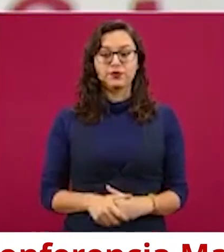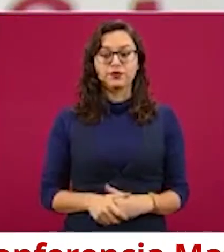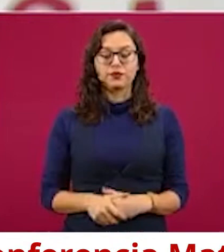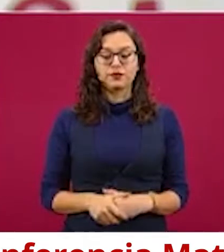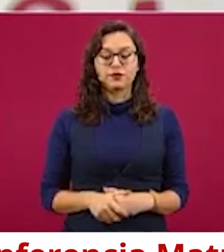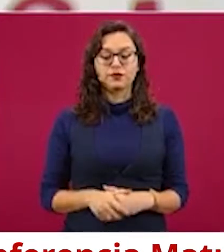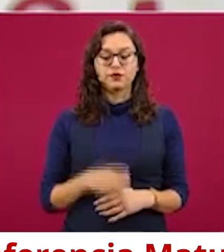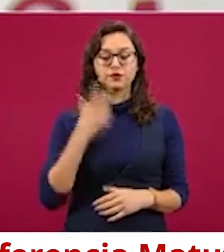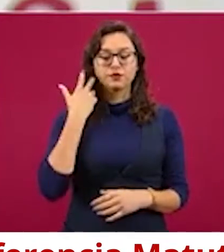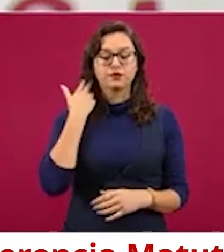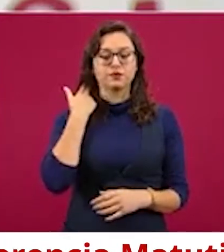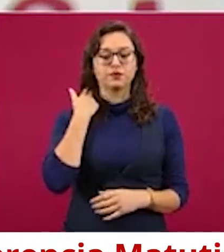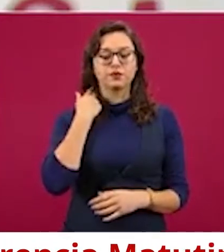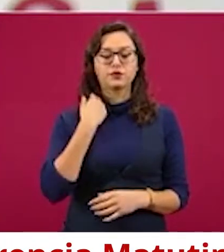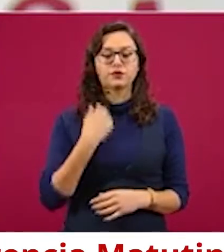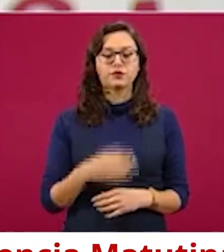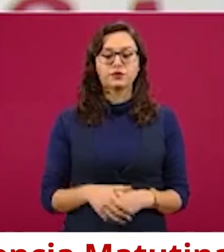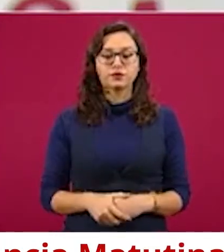también